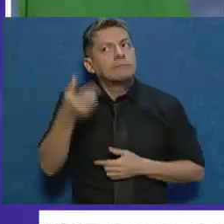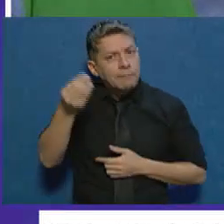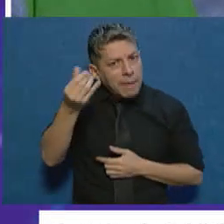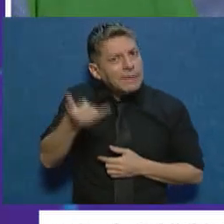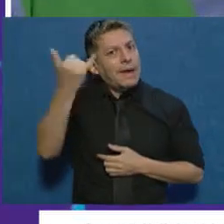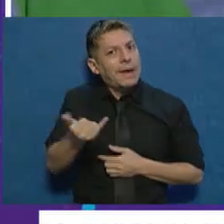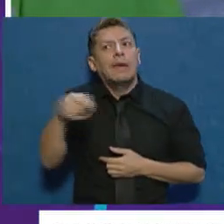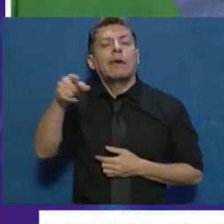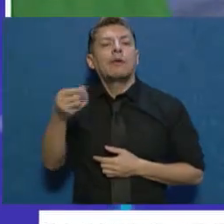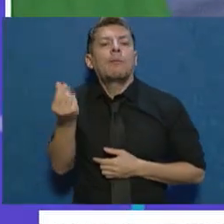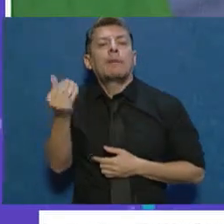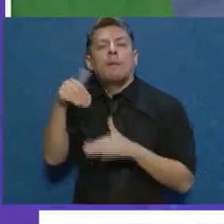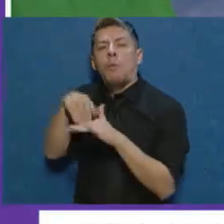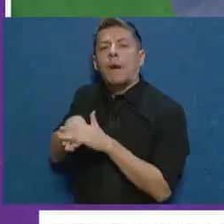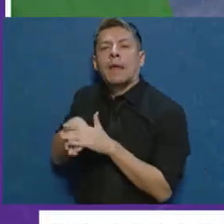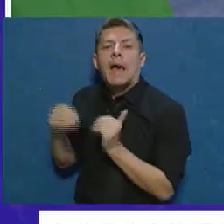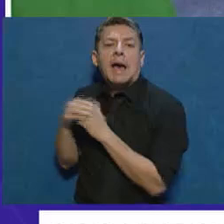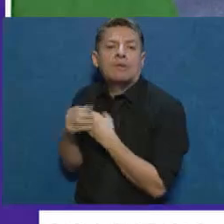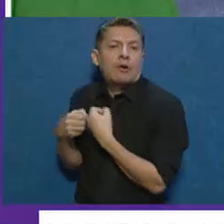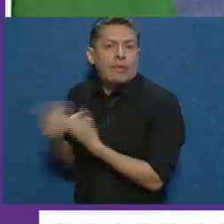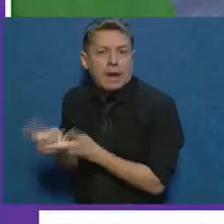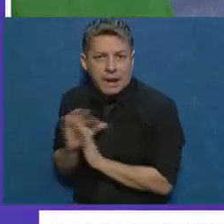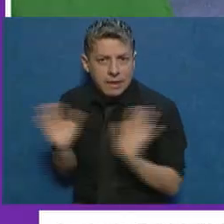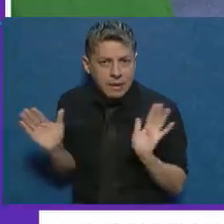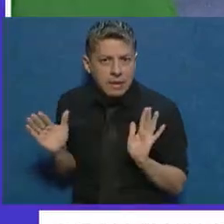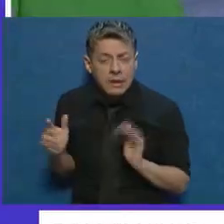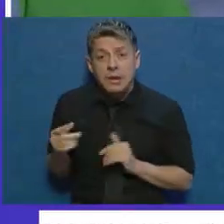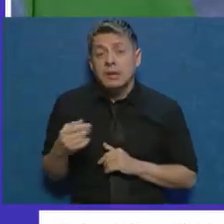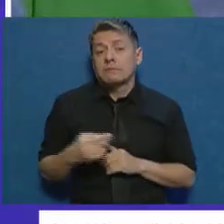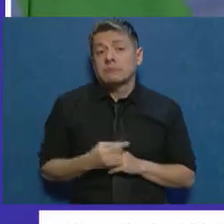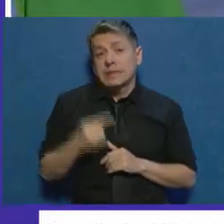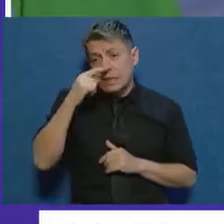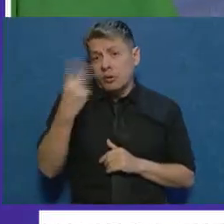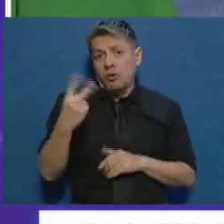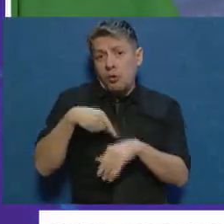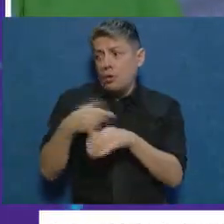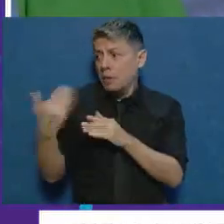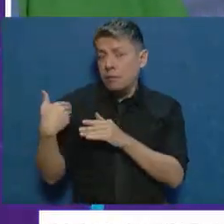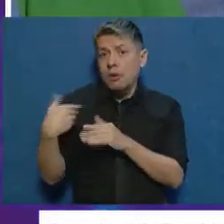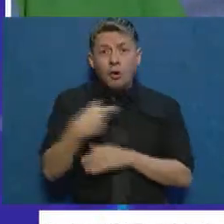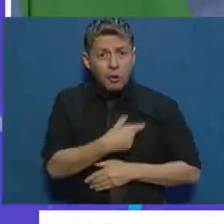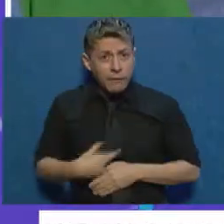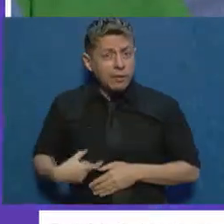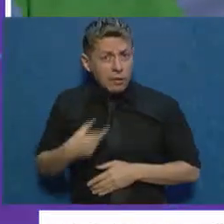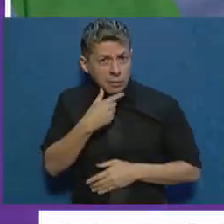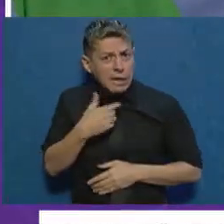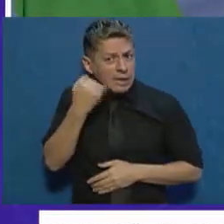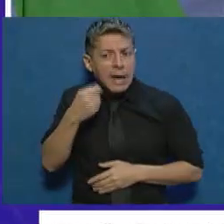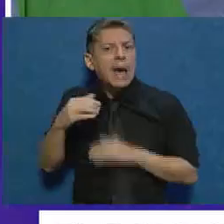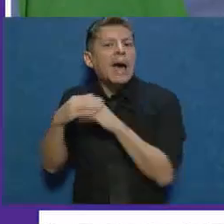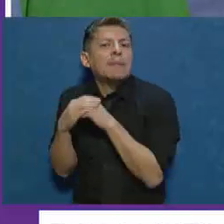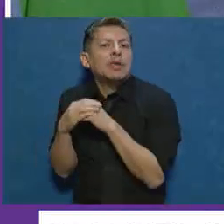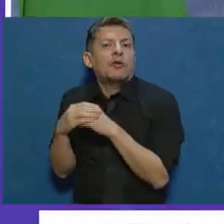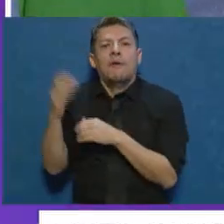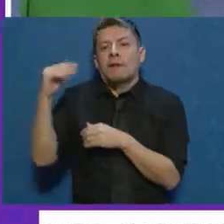guardado para ellos y para sus amigos empresarios. No hace más de 72 horas que el gobierno de la provincia de Mendoza acaba de pagar a sus amigos, los bancos privados